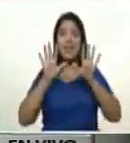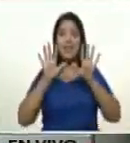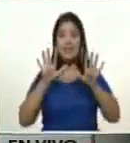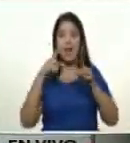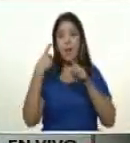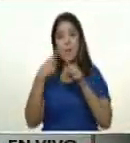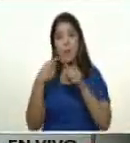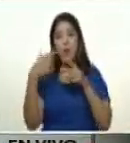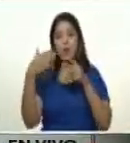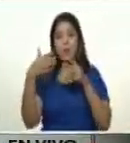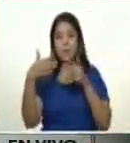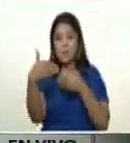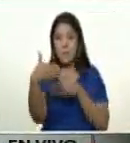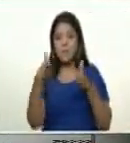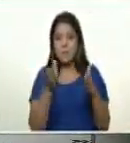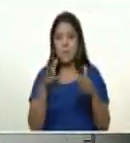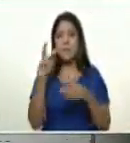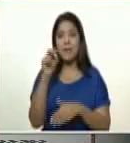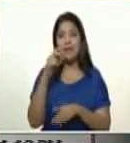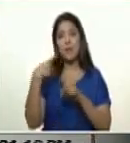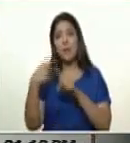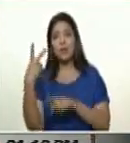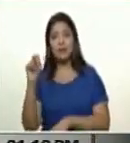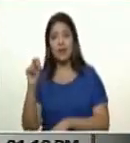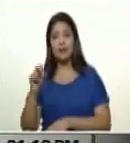30. Gracias.